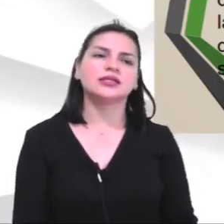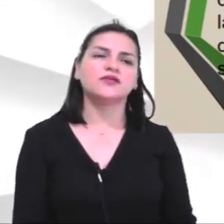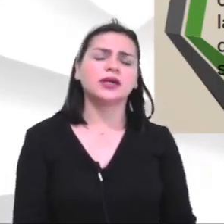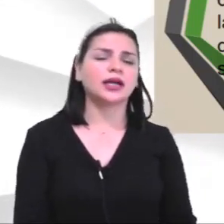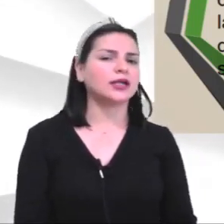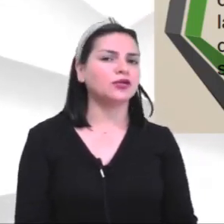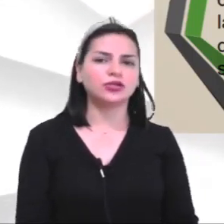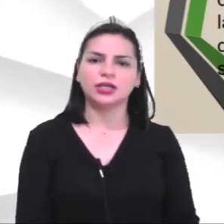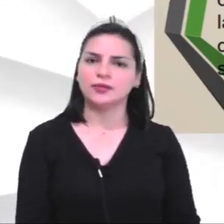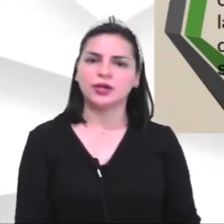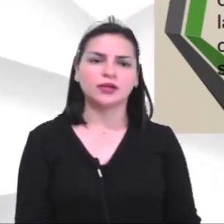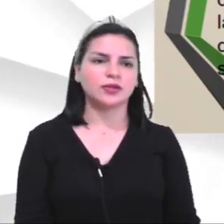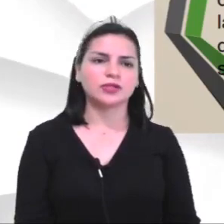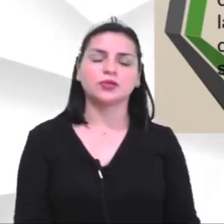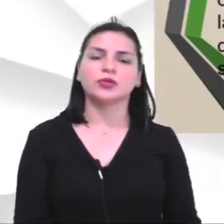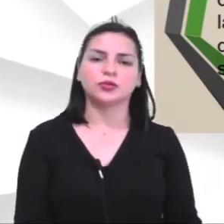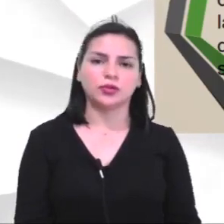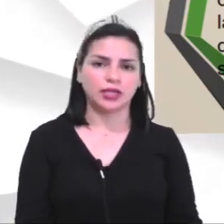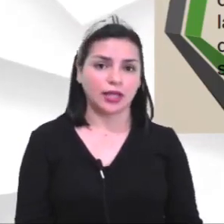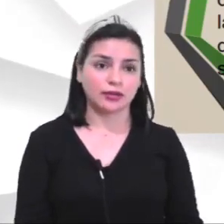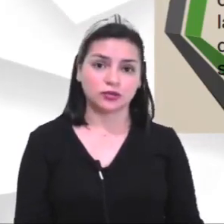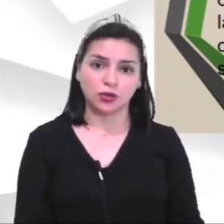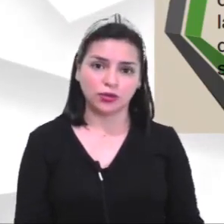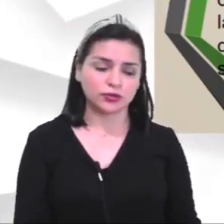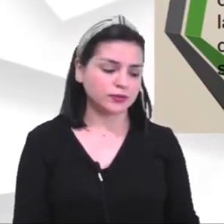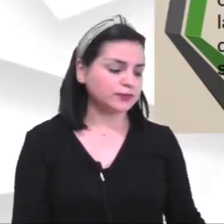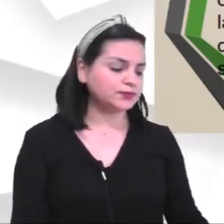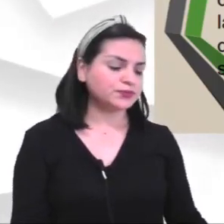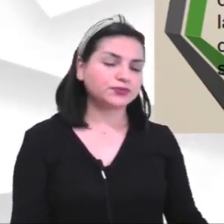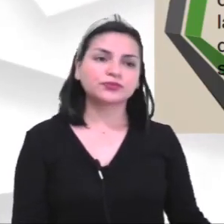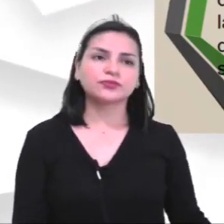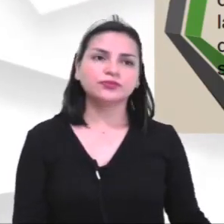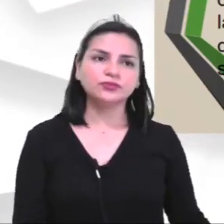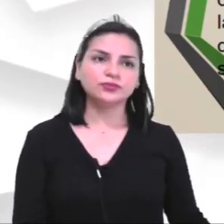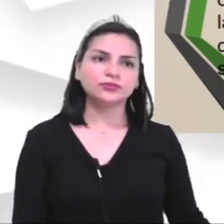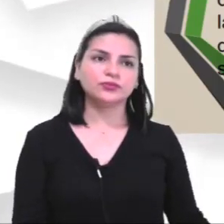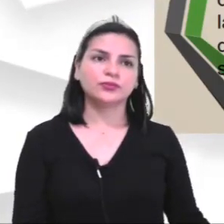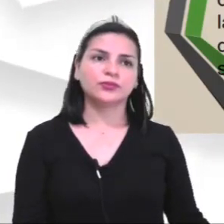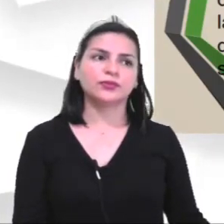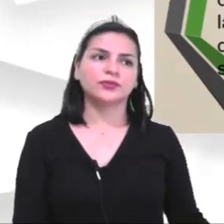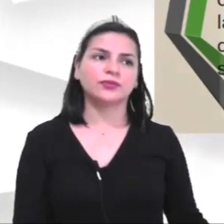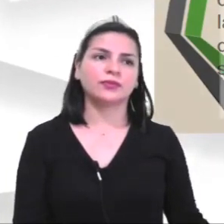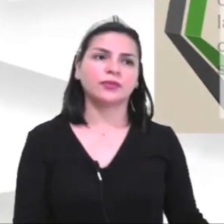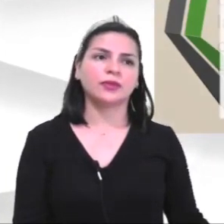social, significa que no tenemos las mismas oportunidades todos.